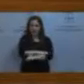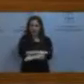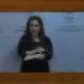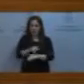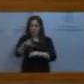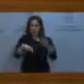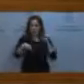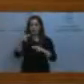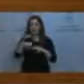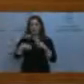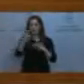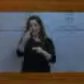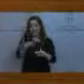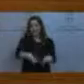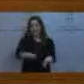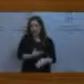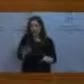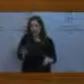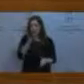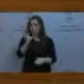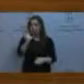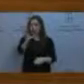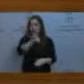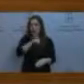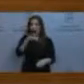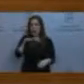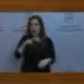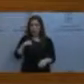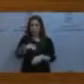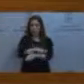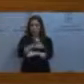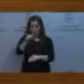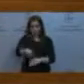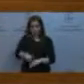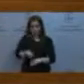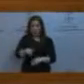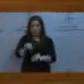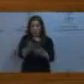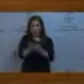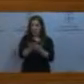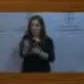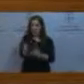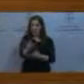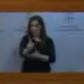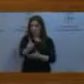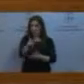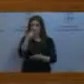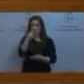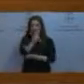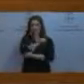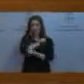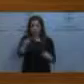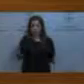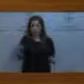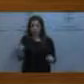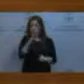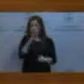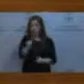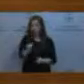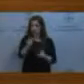general, porque la comunidad autónoma, este Gobierno, no lo ha solicitado, no le ha interesado, y razones tendrá para ello,